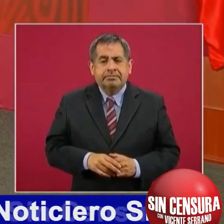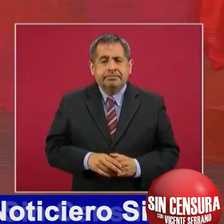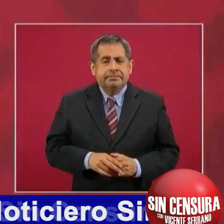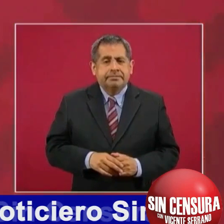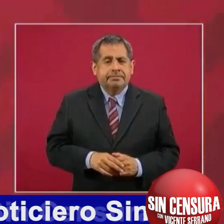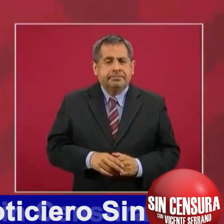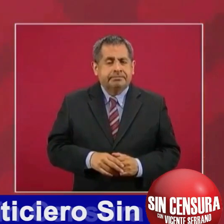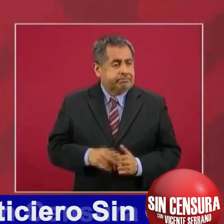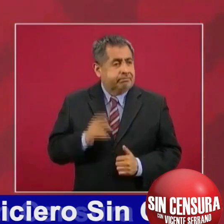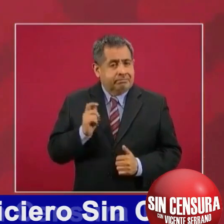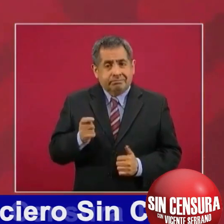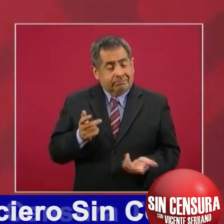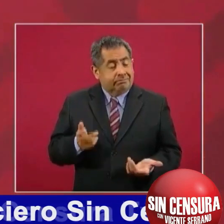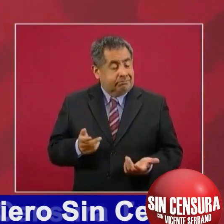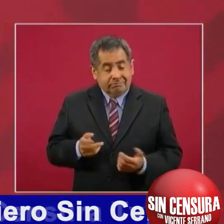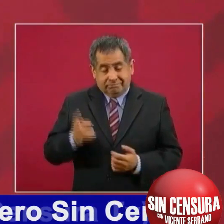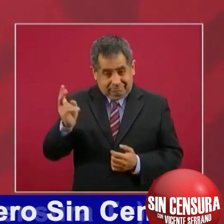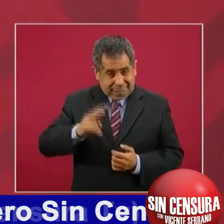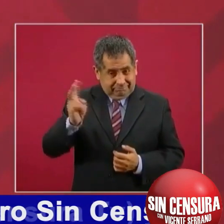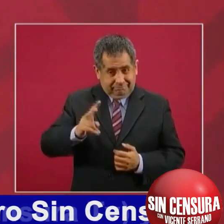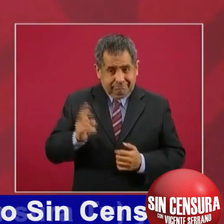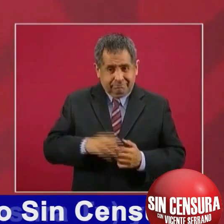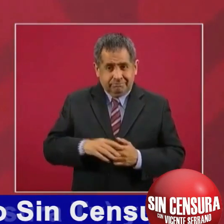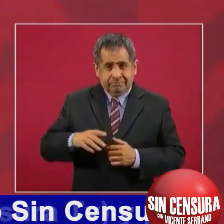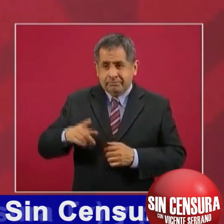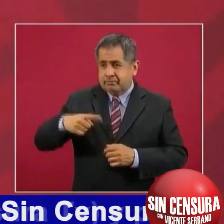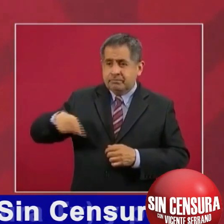pues más